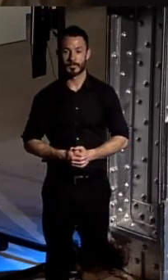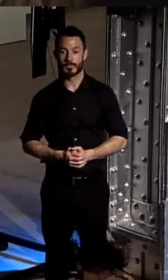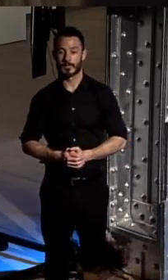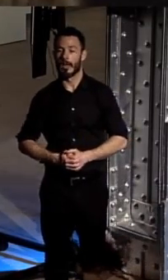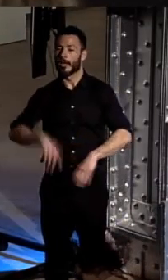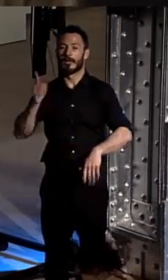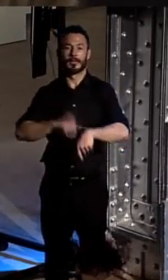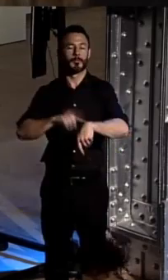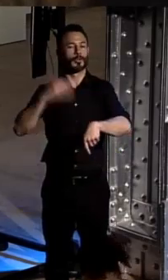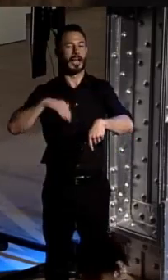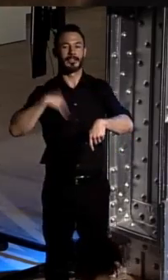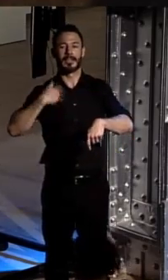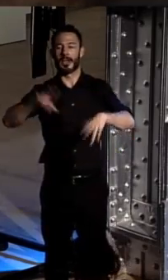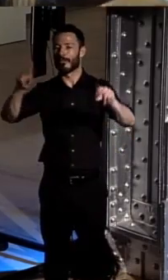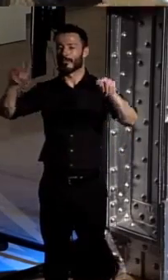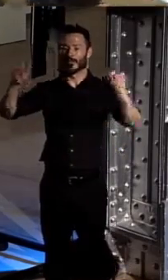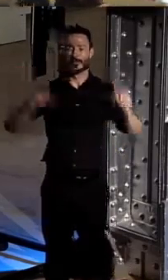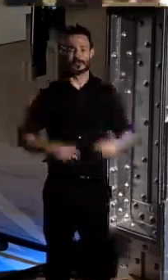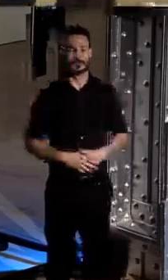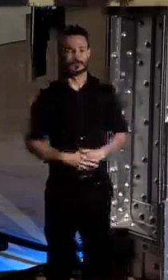Bueno, tiempo.